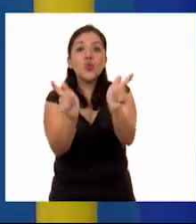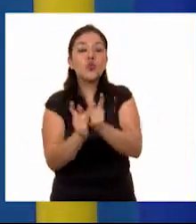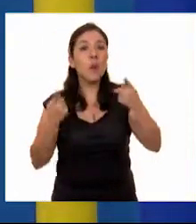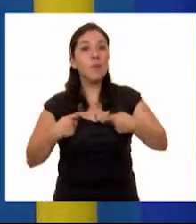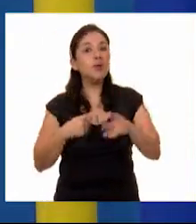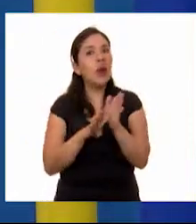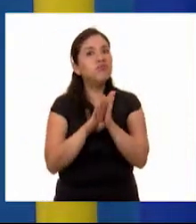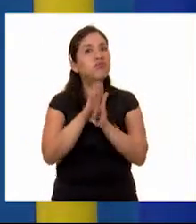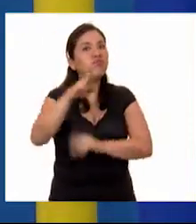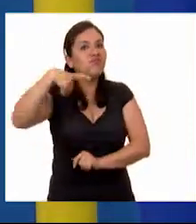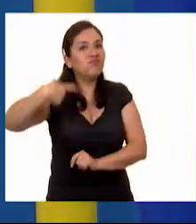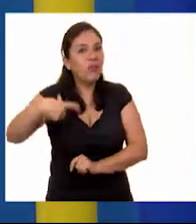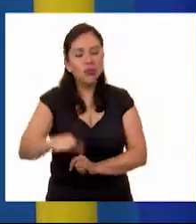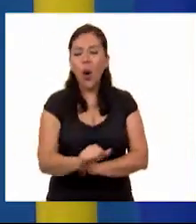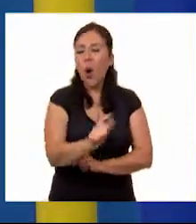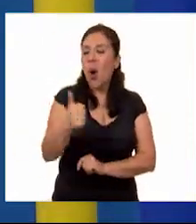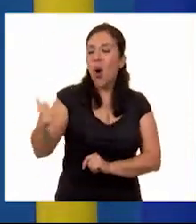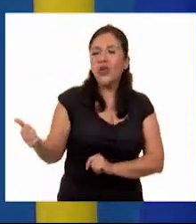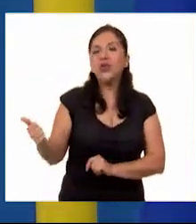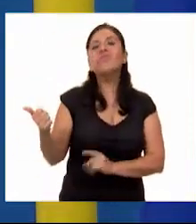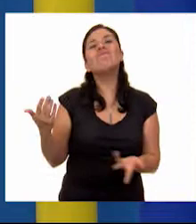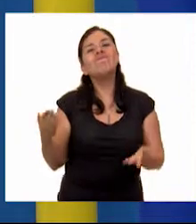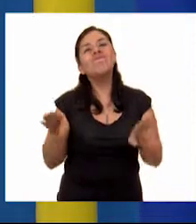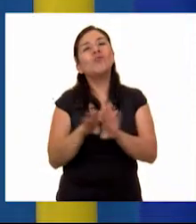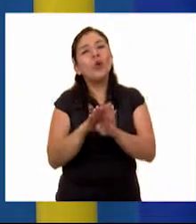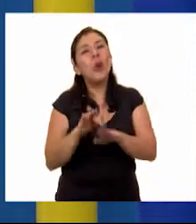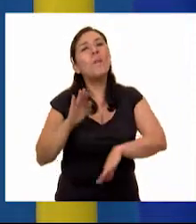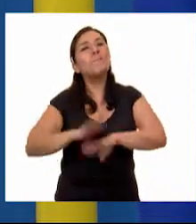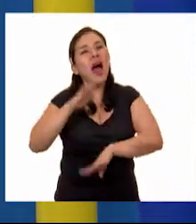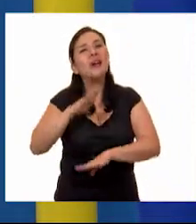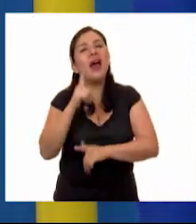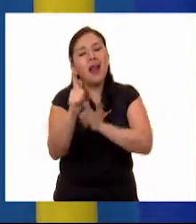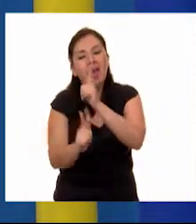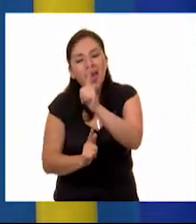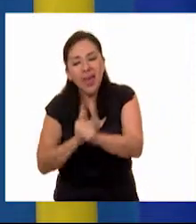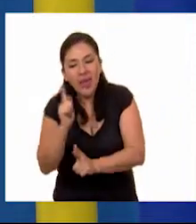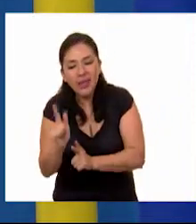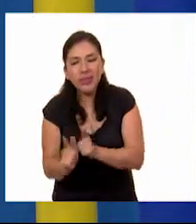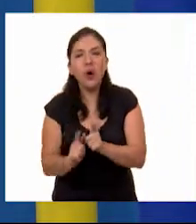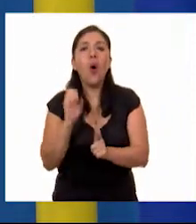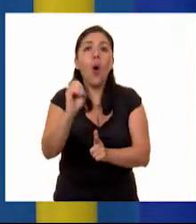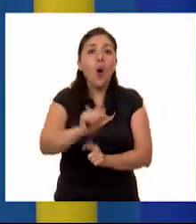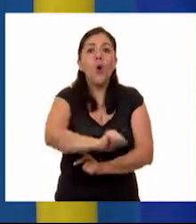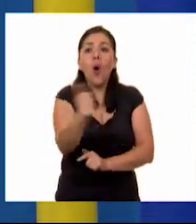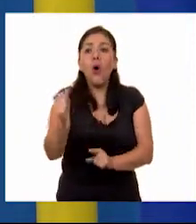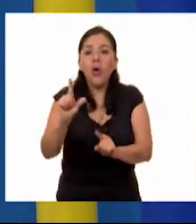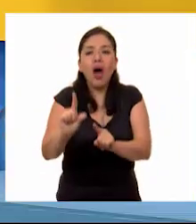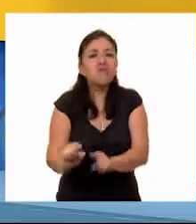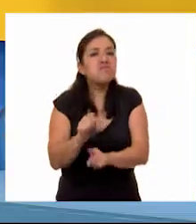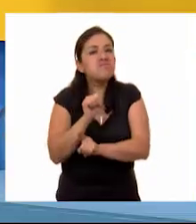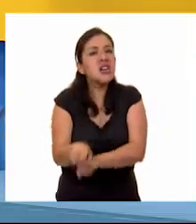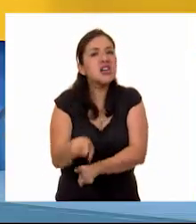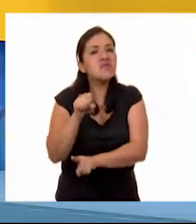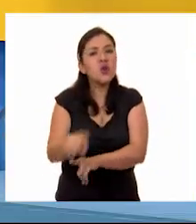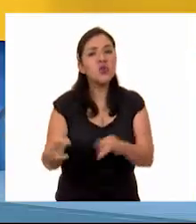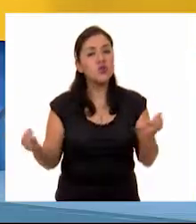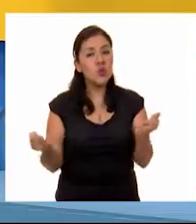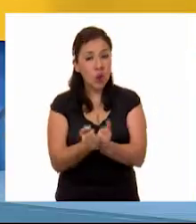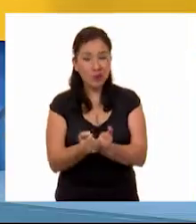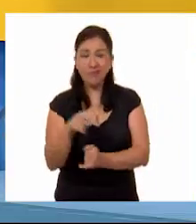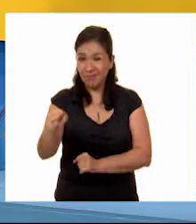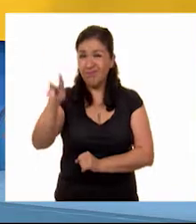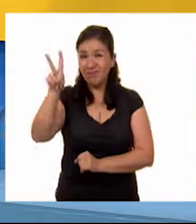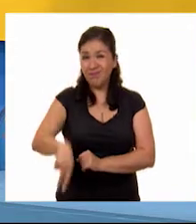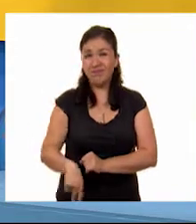los ingresos de otros sectores aumentaron con lentitud y en algunos casos ni siquiera aumentaron. Es cierto.